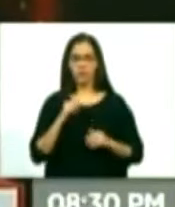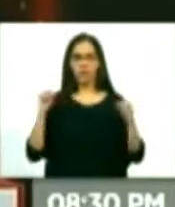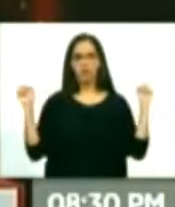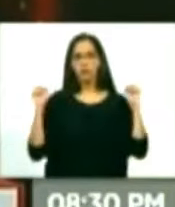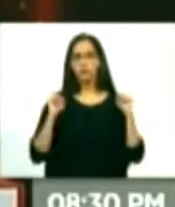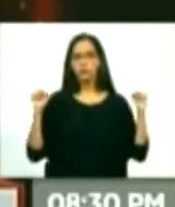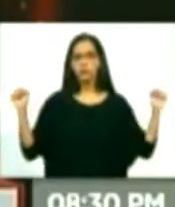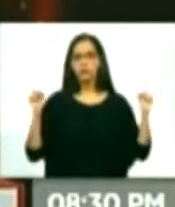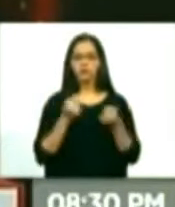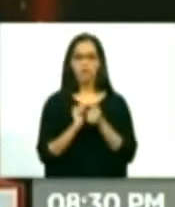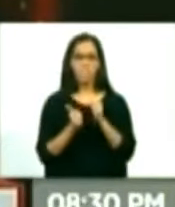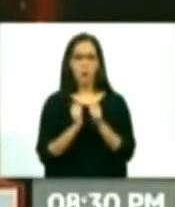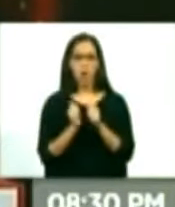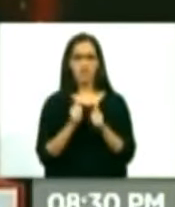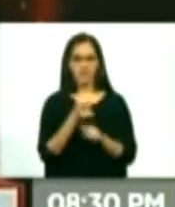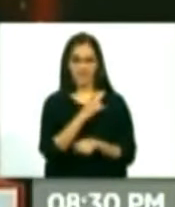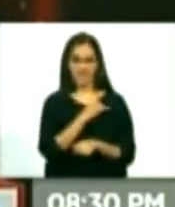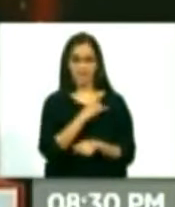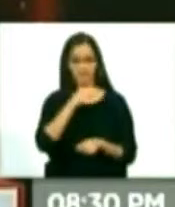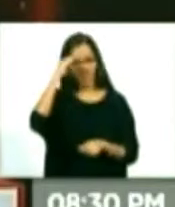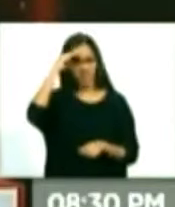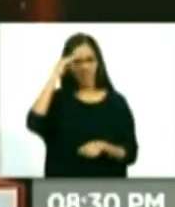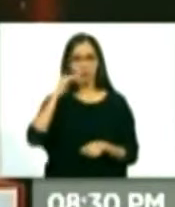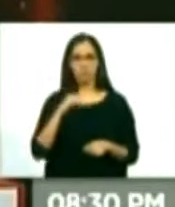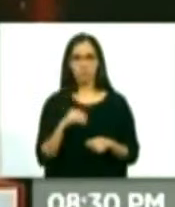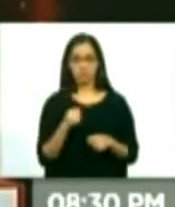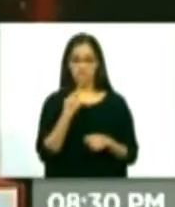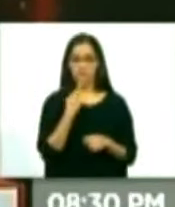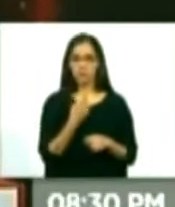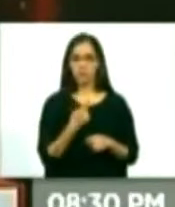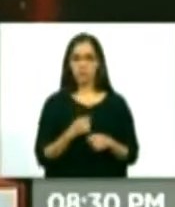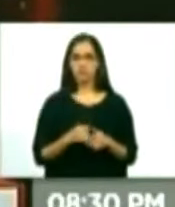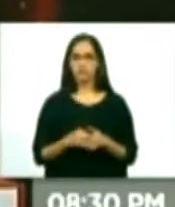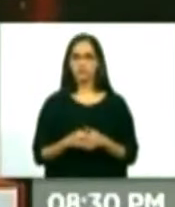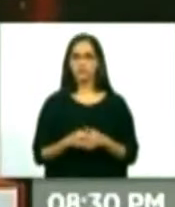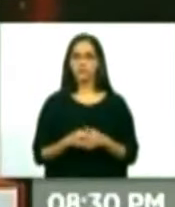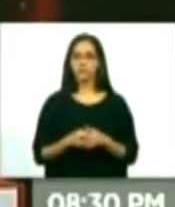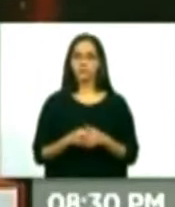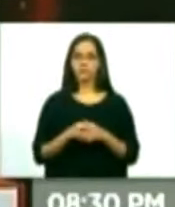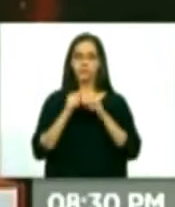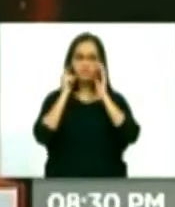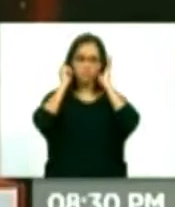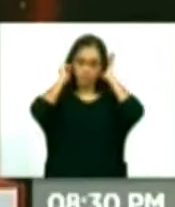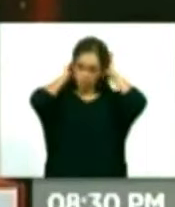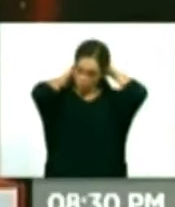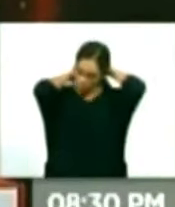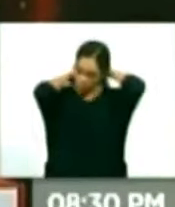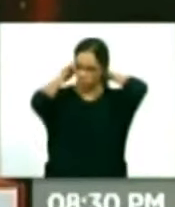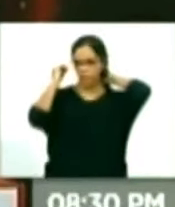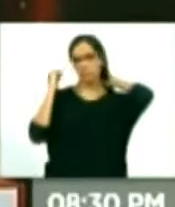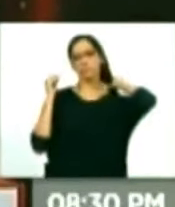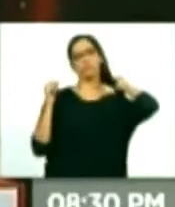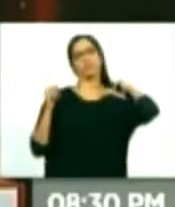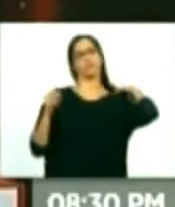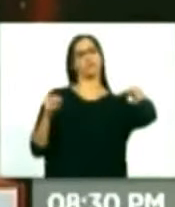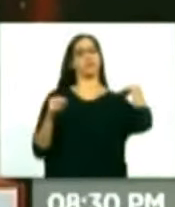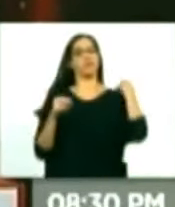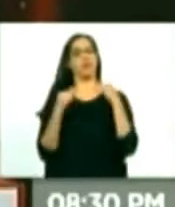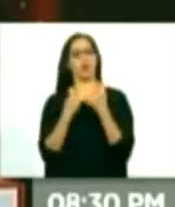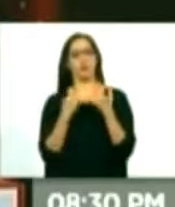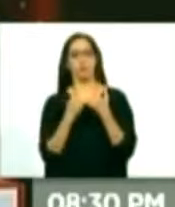decían, aquí está Barrio, ¿verdad que sí? Barrio, mano del 4 de febrero, de las últimas camadas del 4 de